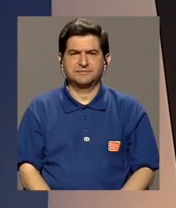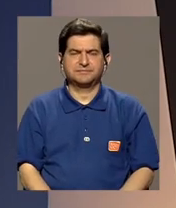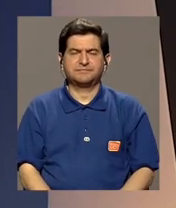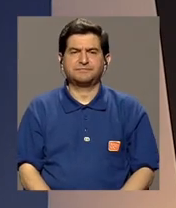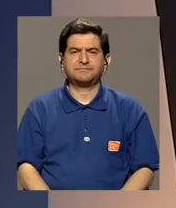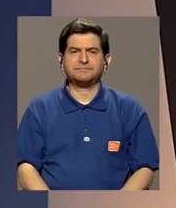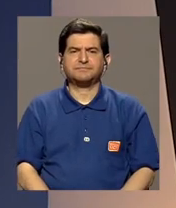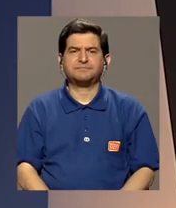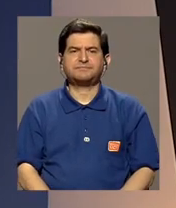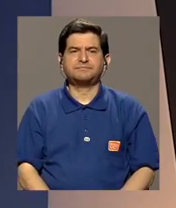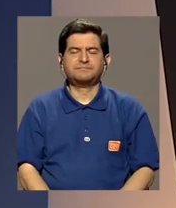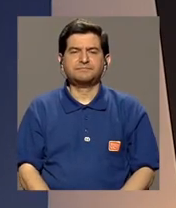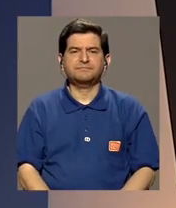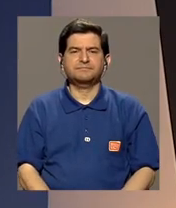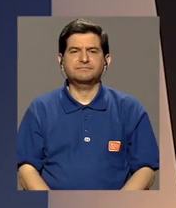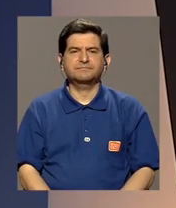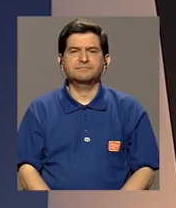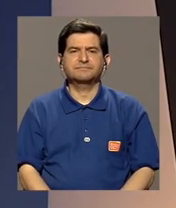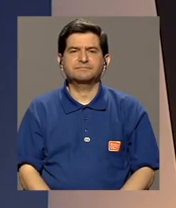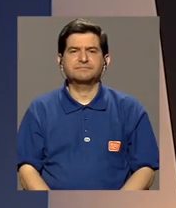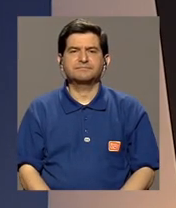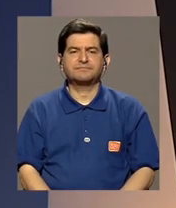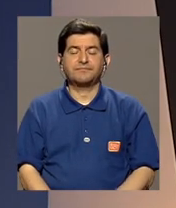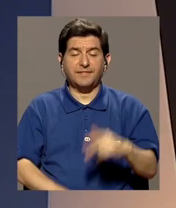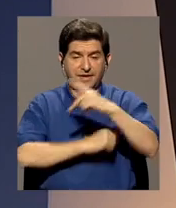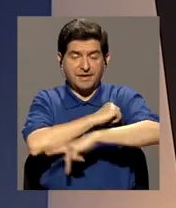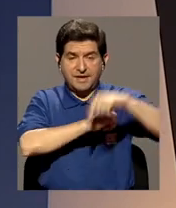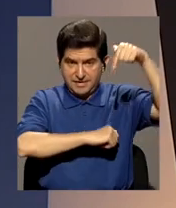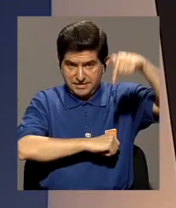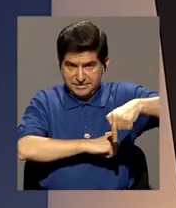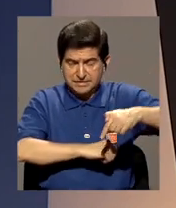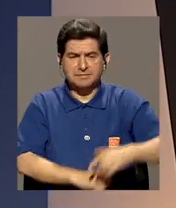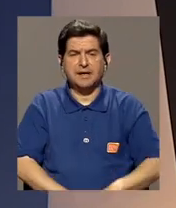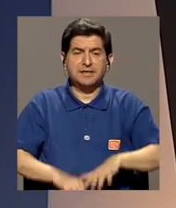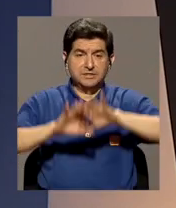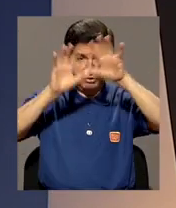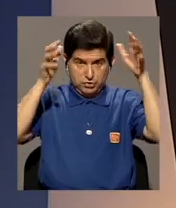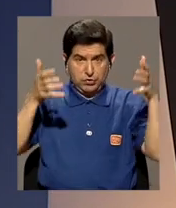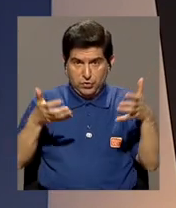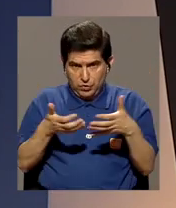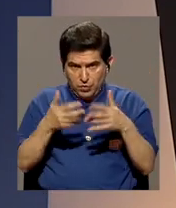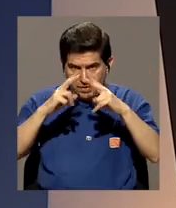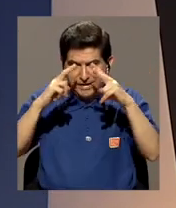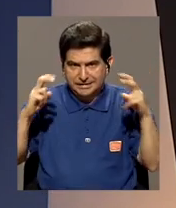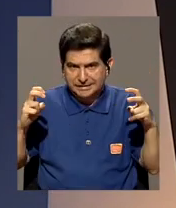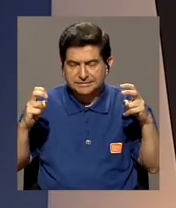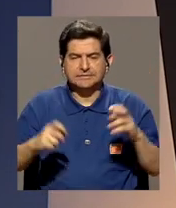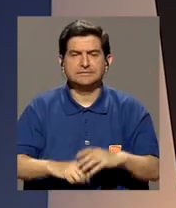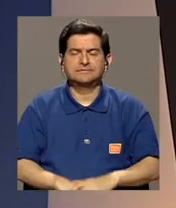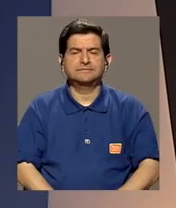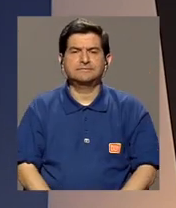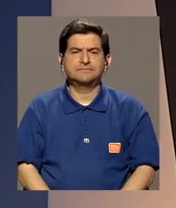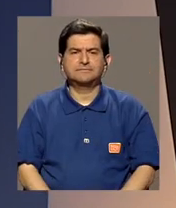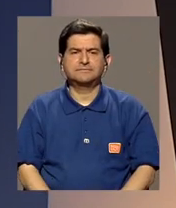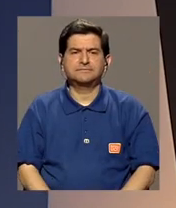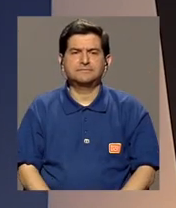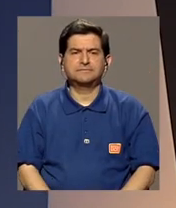él en el país digámoslo así globalmente la